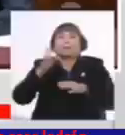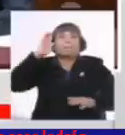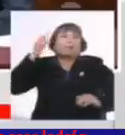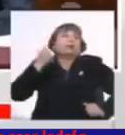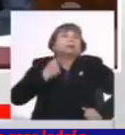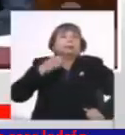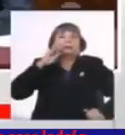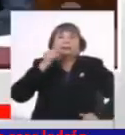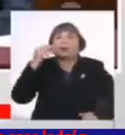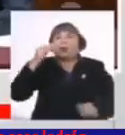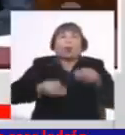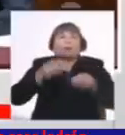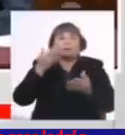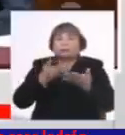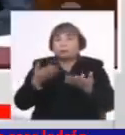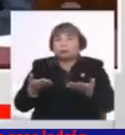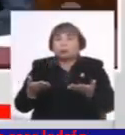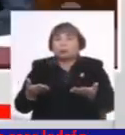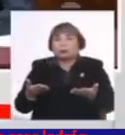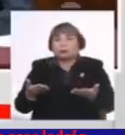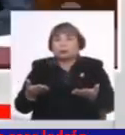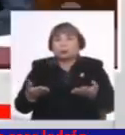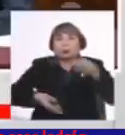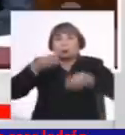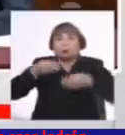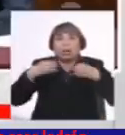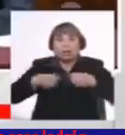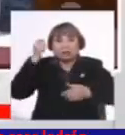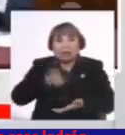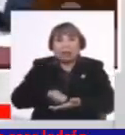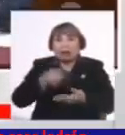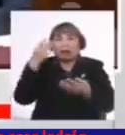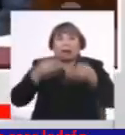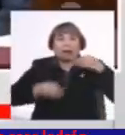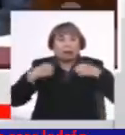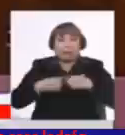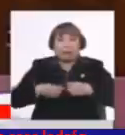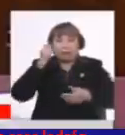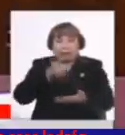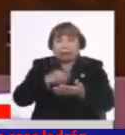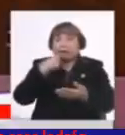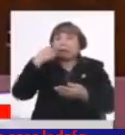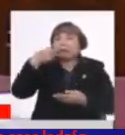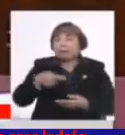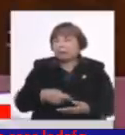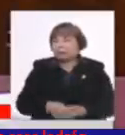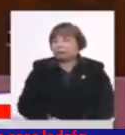Policía Nacional, Ministerio Público o el propio juzgado, donde el juez es quien dirime